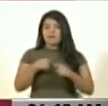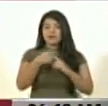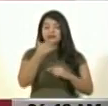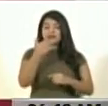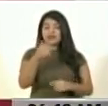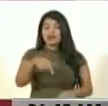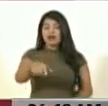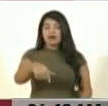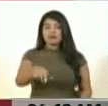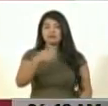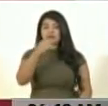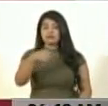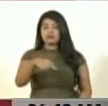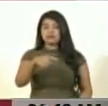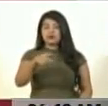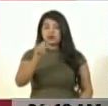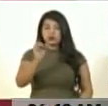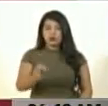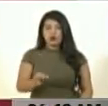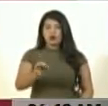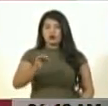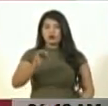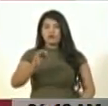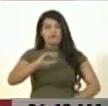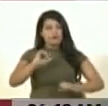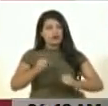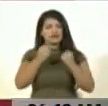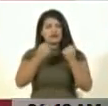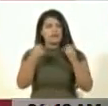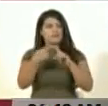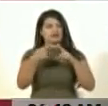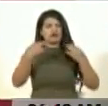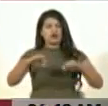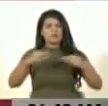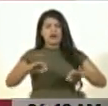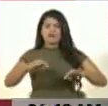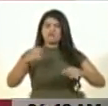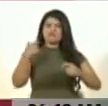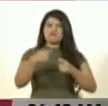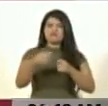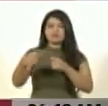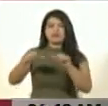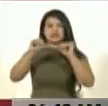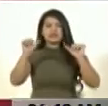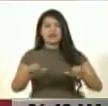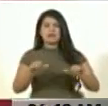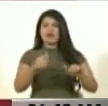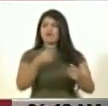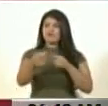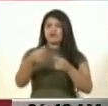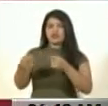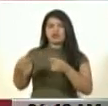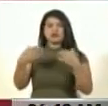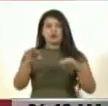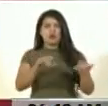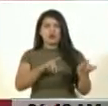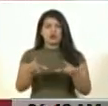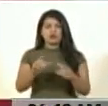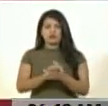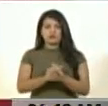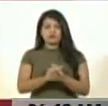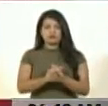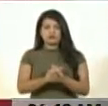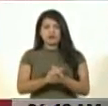plazo pues ya tendremos totalmente fortalecido y normalizado todo nuestro sistema monetario, todo nuestro